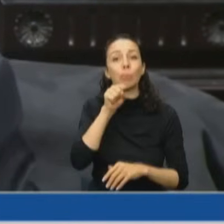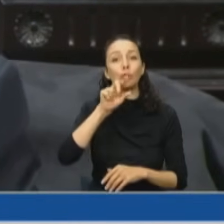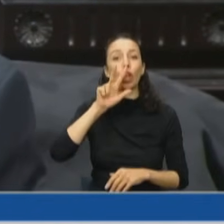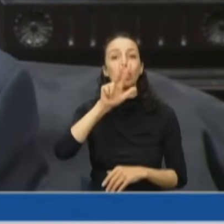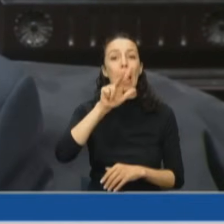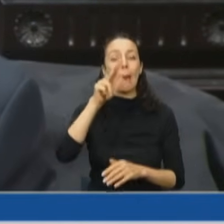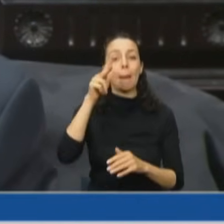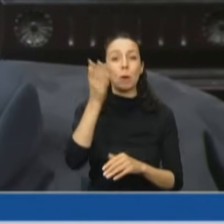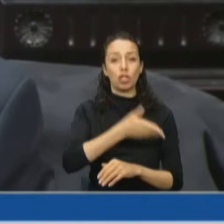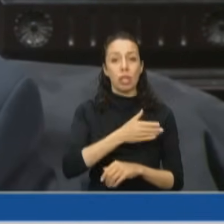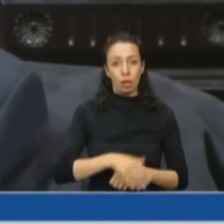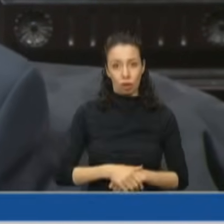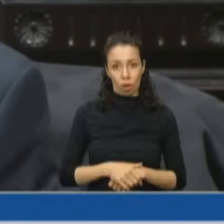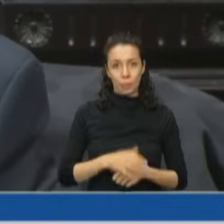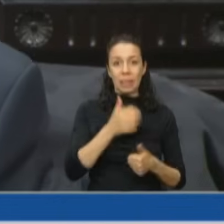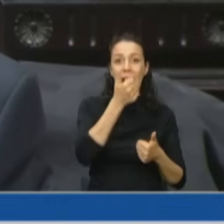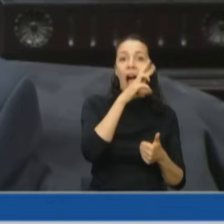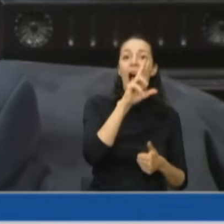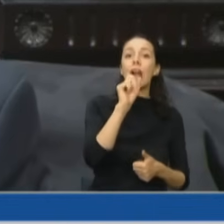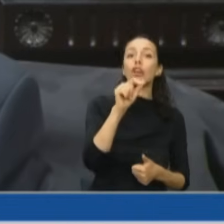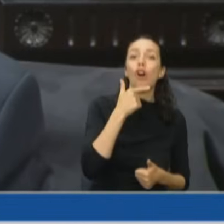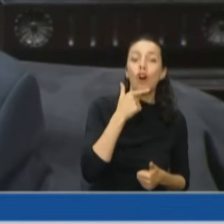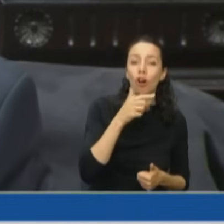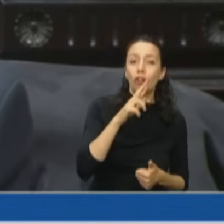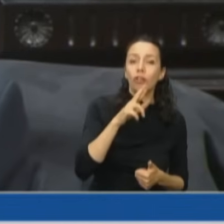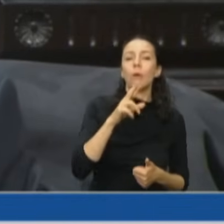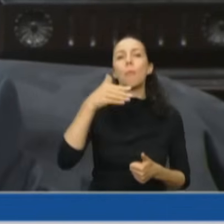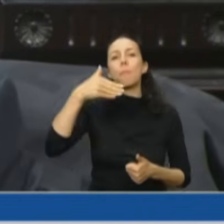36.3%. Arcor y Molinos,